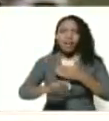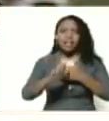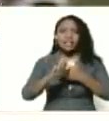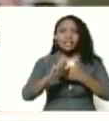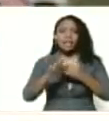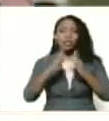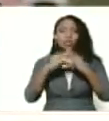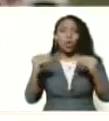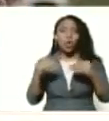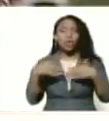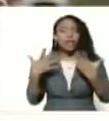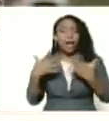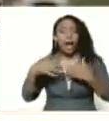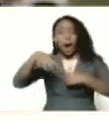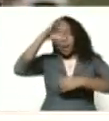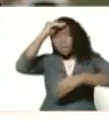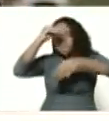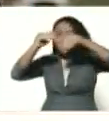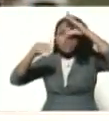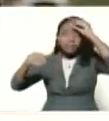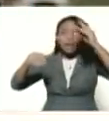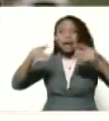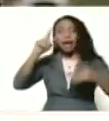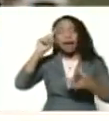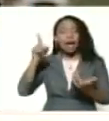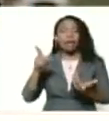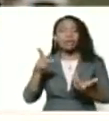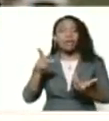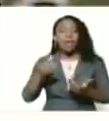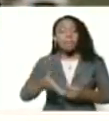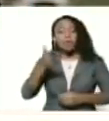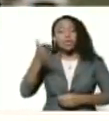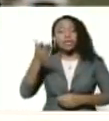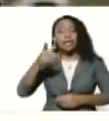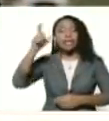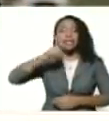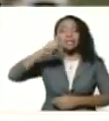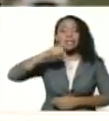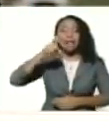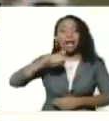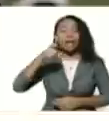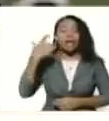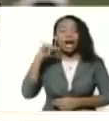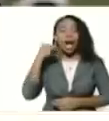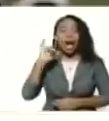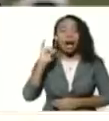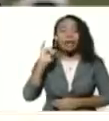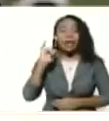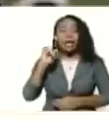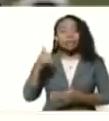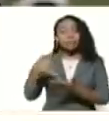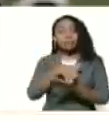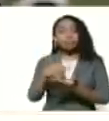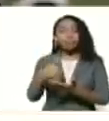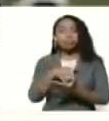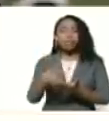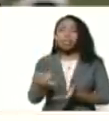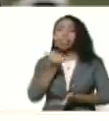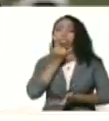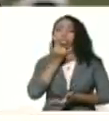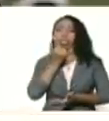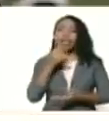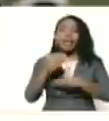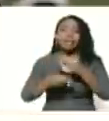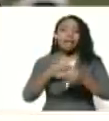todo lo que el aprendizaje, las lecciones que sacamos, las necesidades que tenemos, las debilidades, los errores